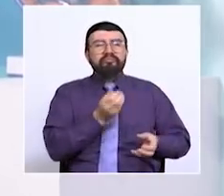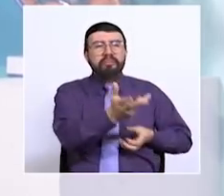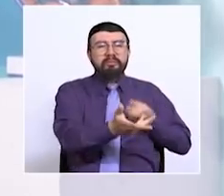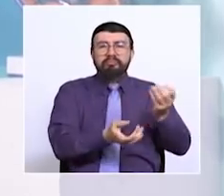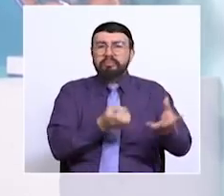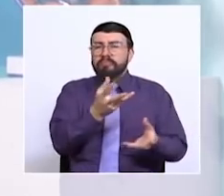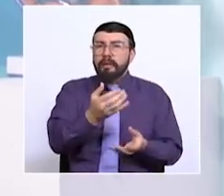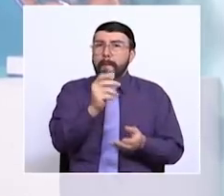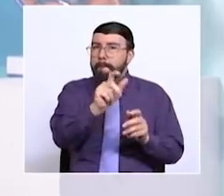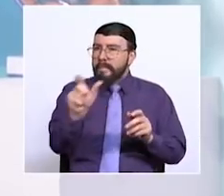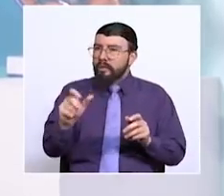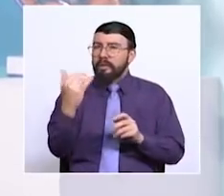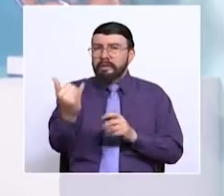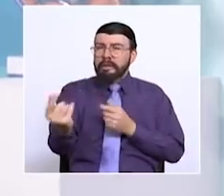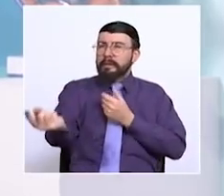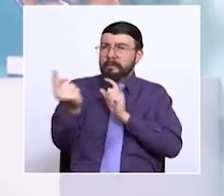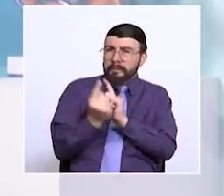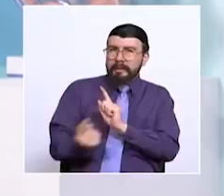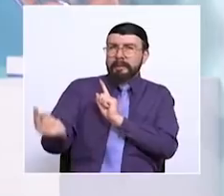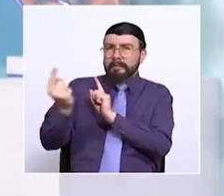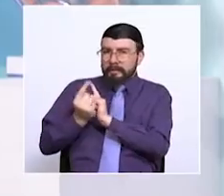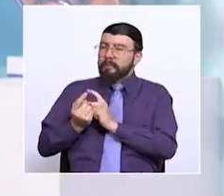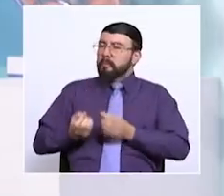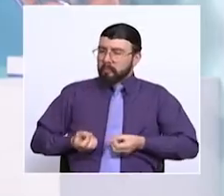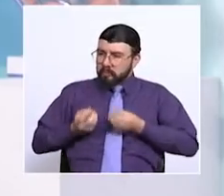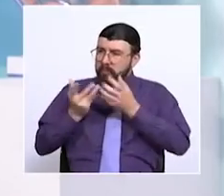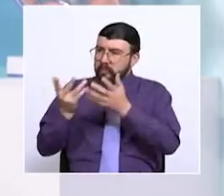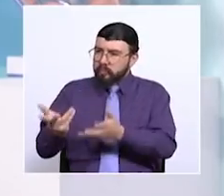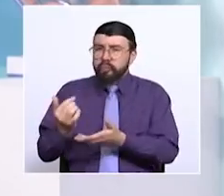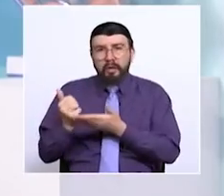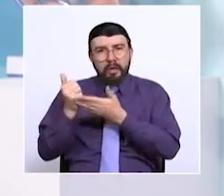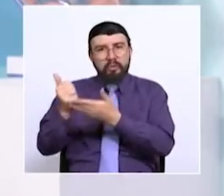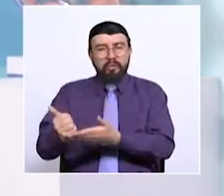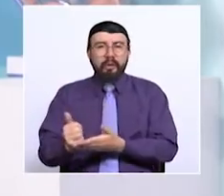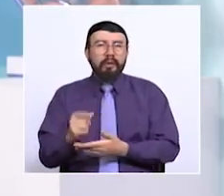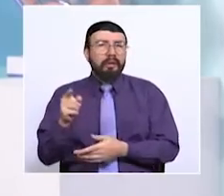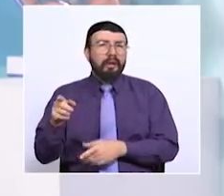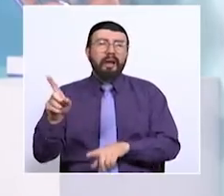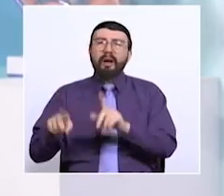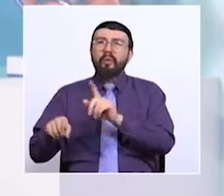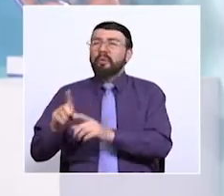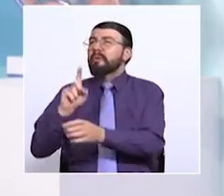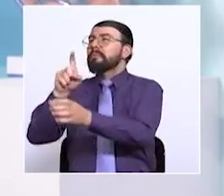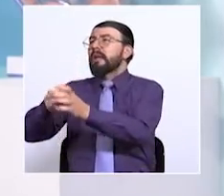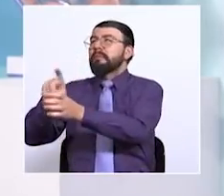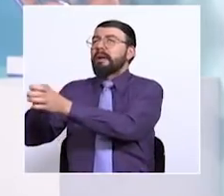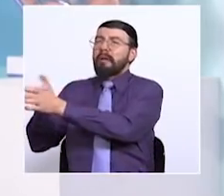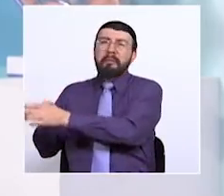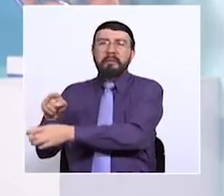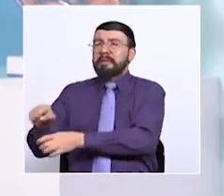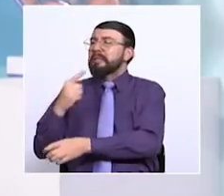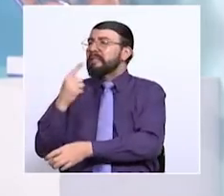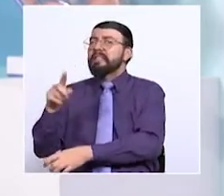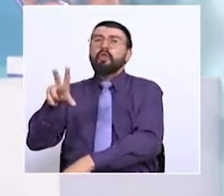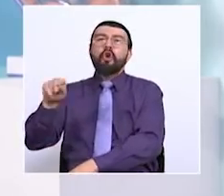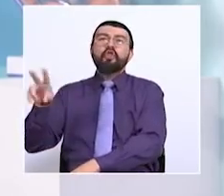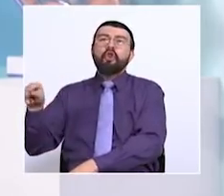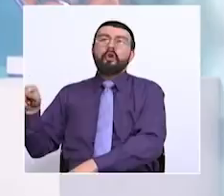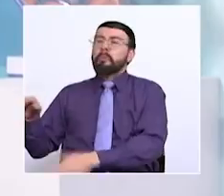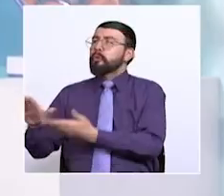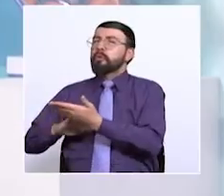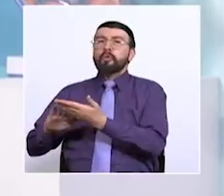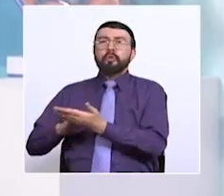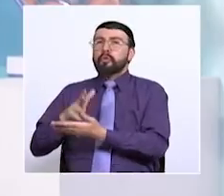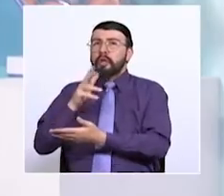vida a aquellos pacientes que de pronto en otros campos les han negado la posibilidad de tener una